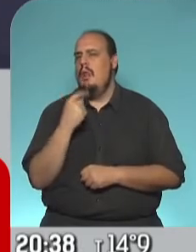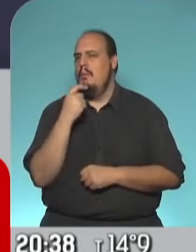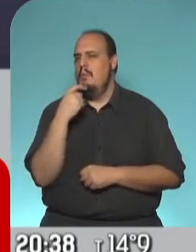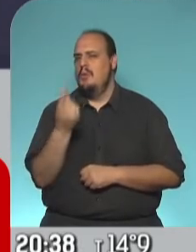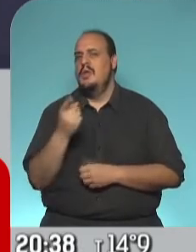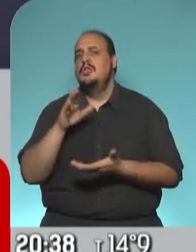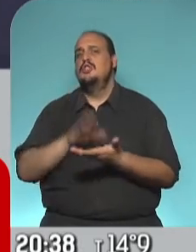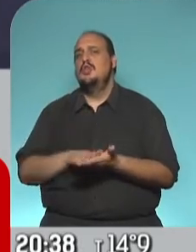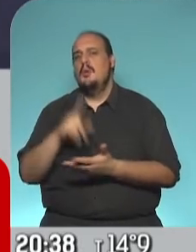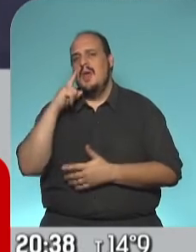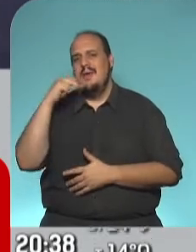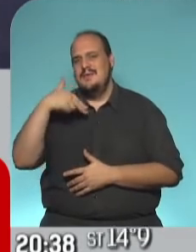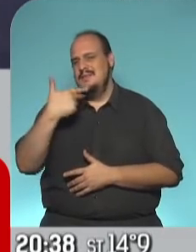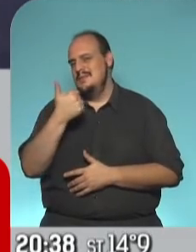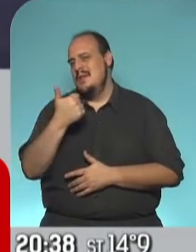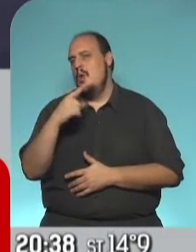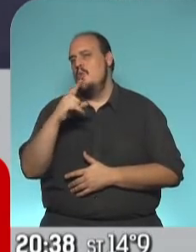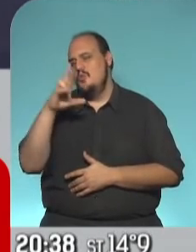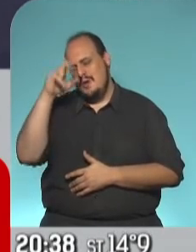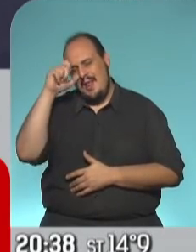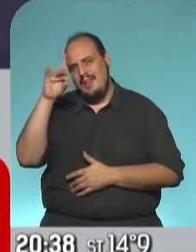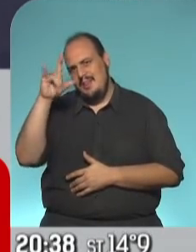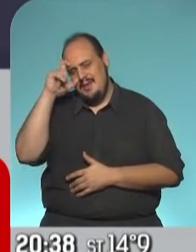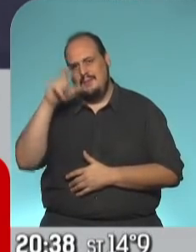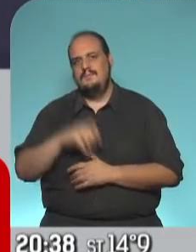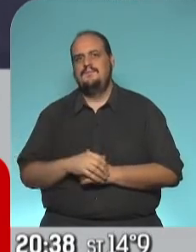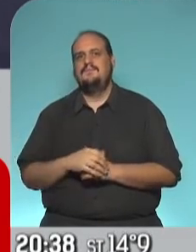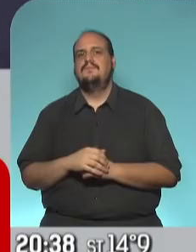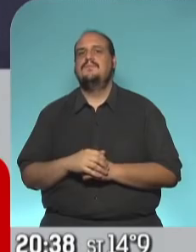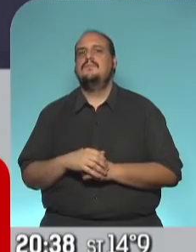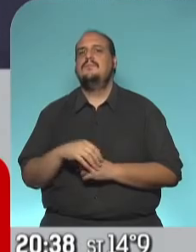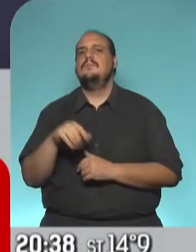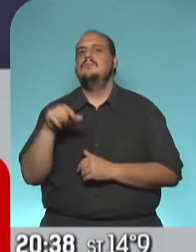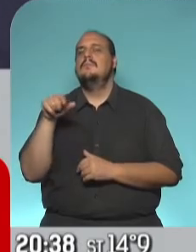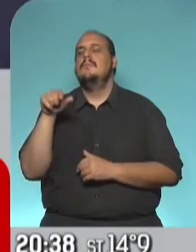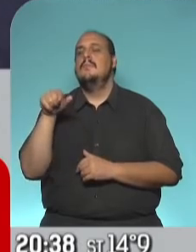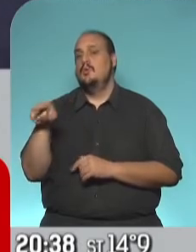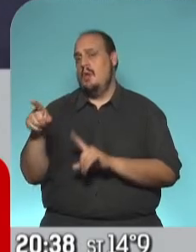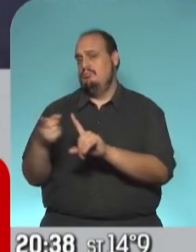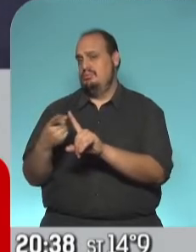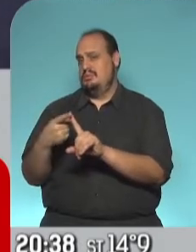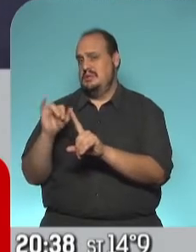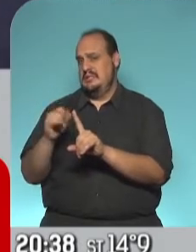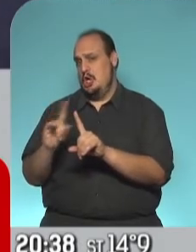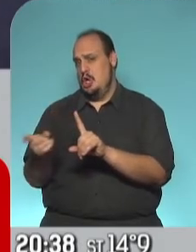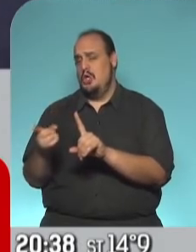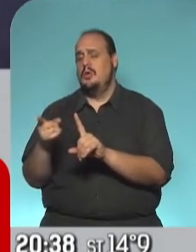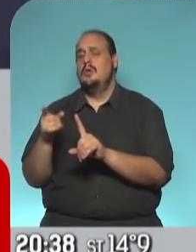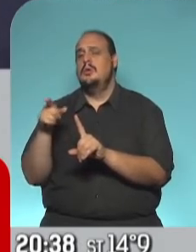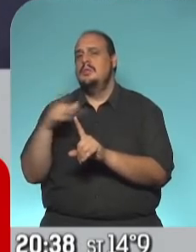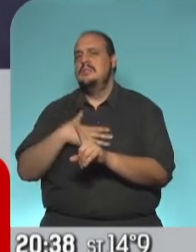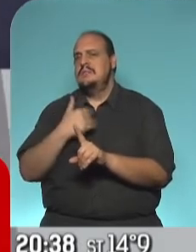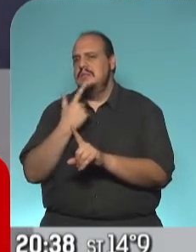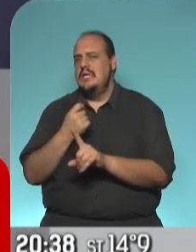por Martín Insaurralde, independientemente de si usted tuvo contacto o no, quizás se haya enterado de los síntomas